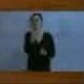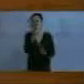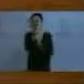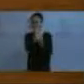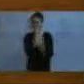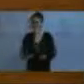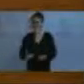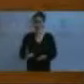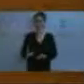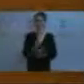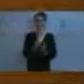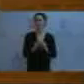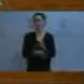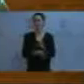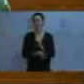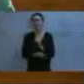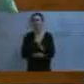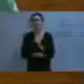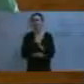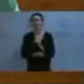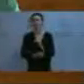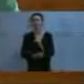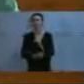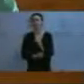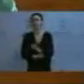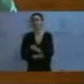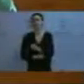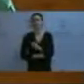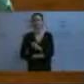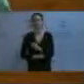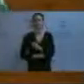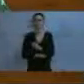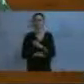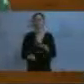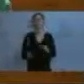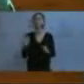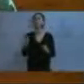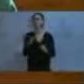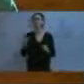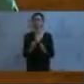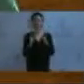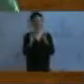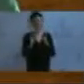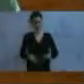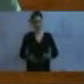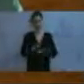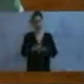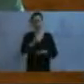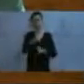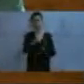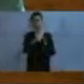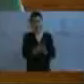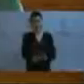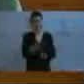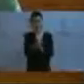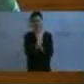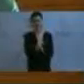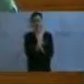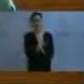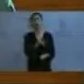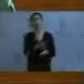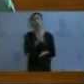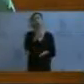presupuestarios correspondientes. Verá, esta semana pasada dimitía el consejero de Empleo del Gobierno que